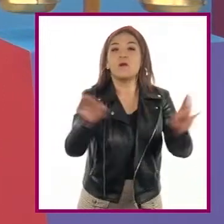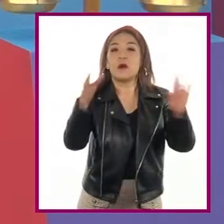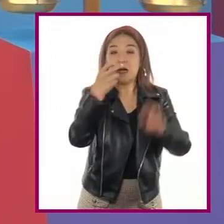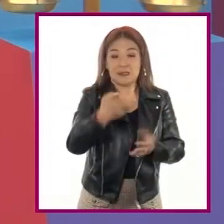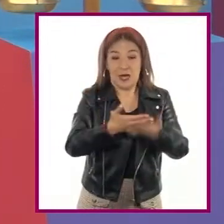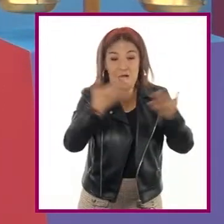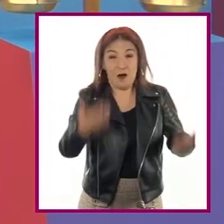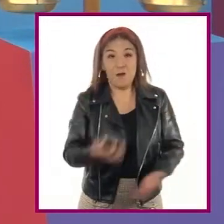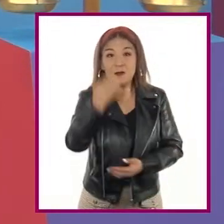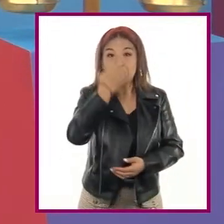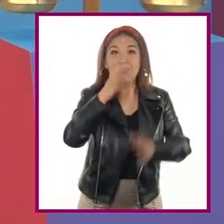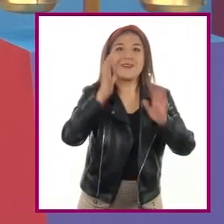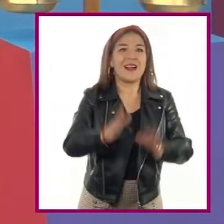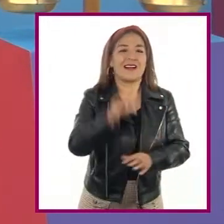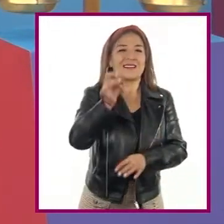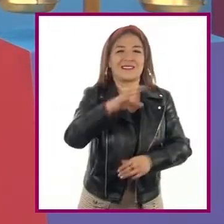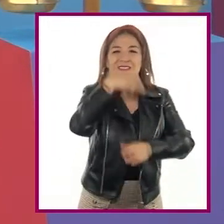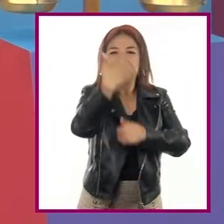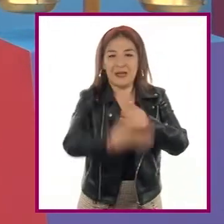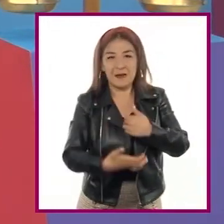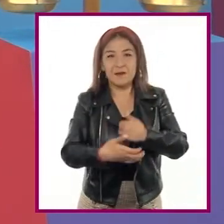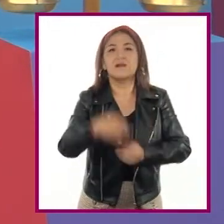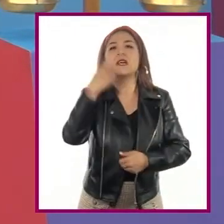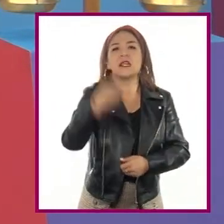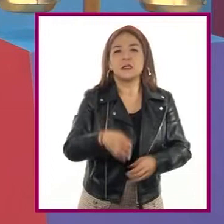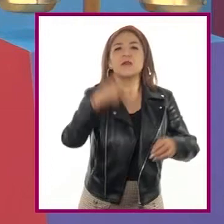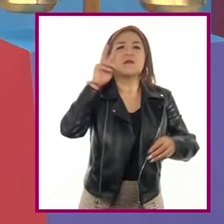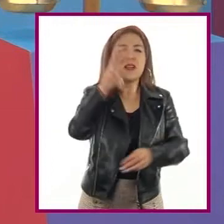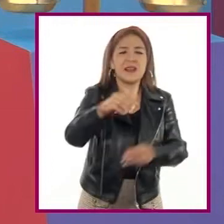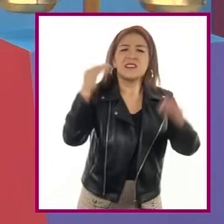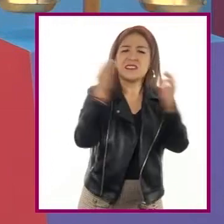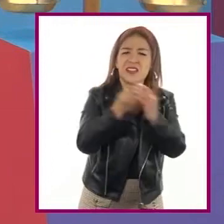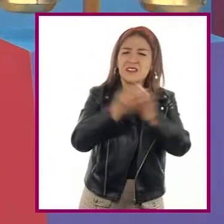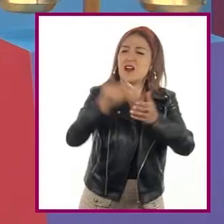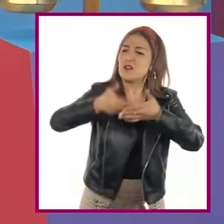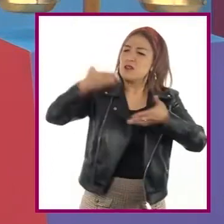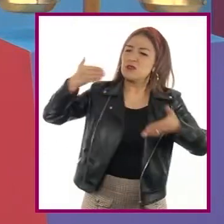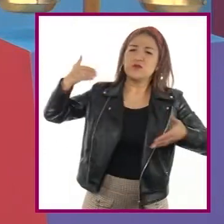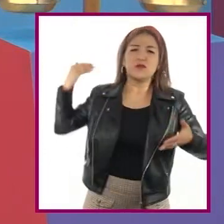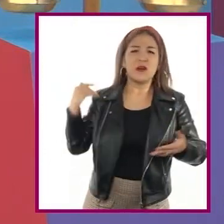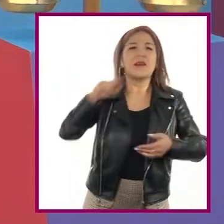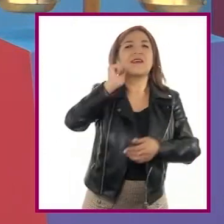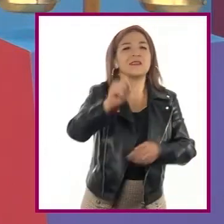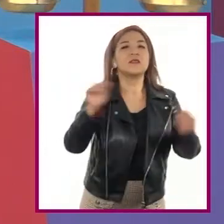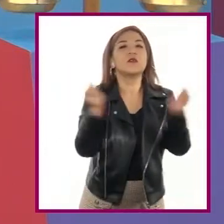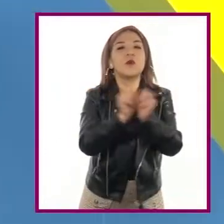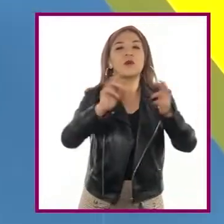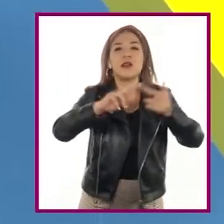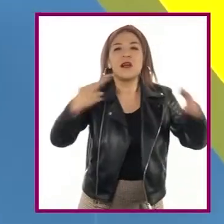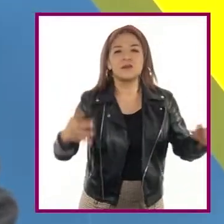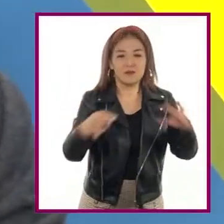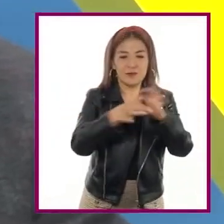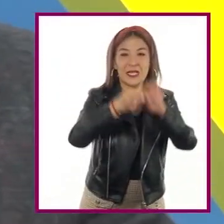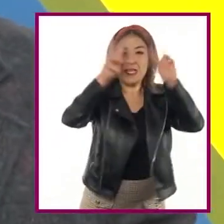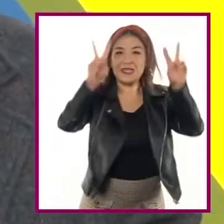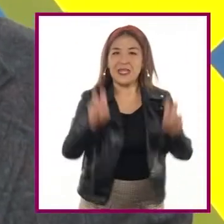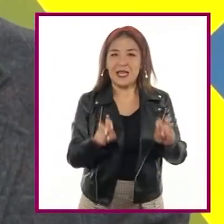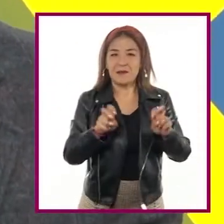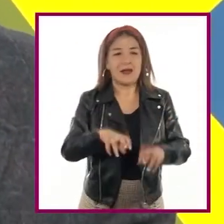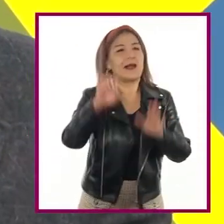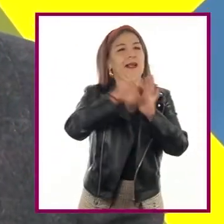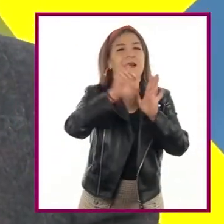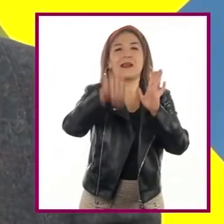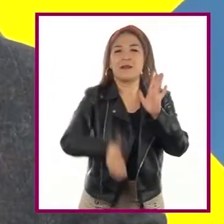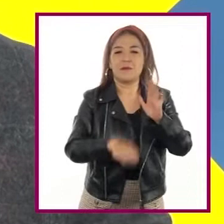ciclo escolar, podrán darse cuenta que muchas de las sesiones y temas anteriores se relacionan entre sí. Por